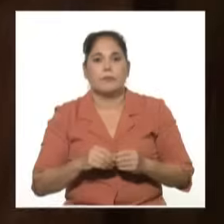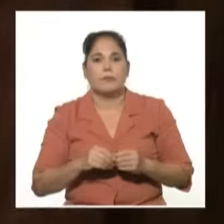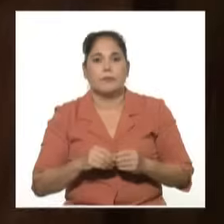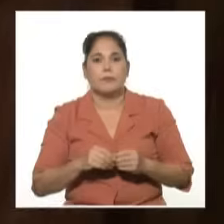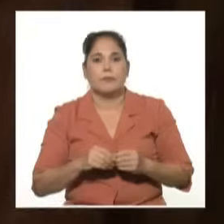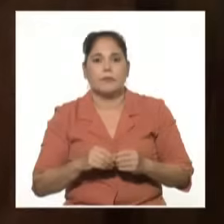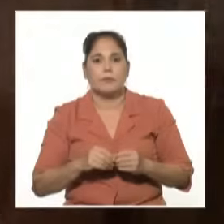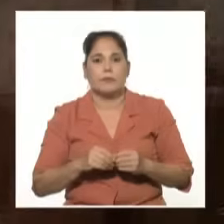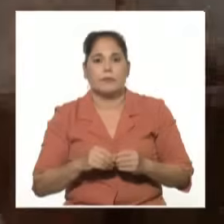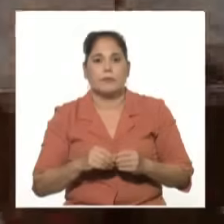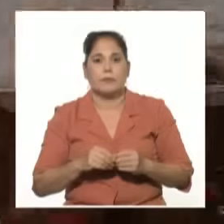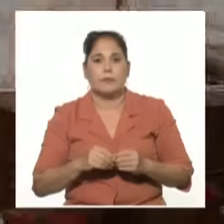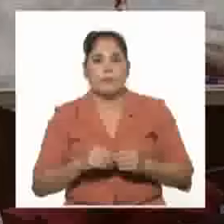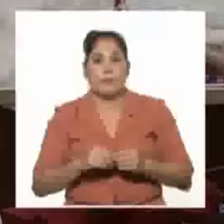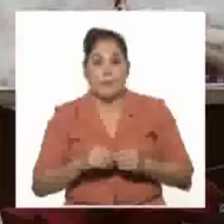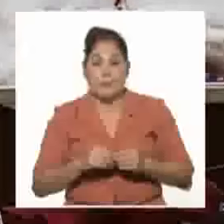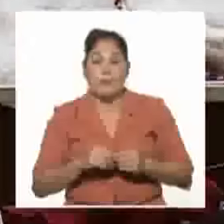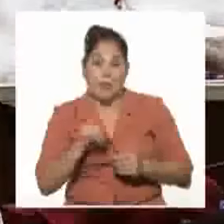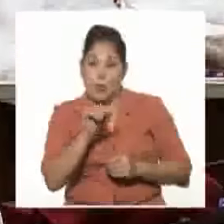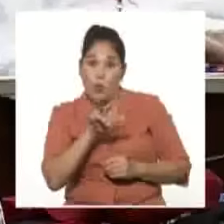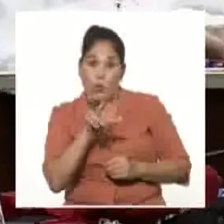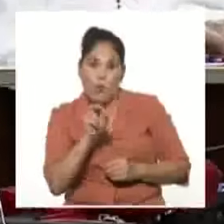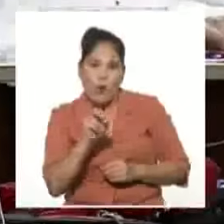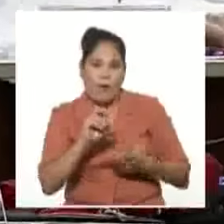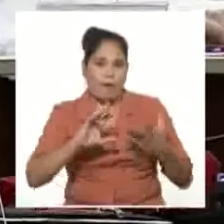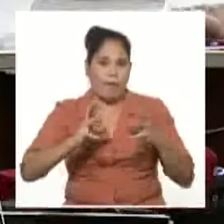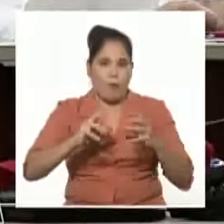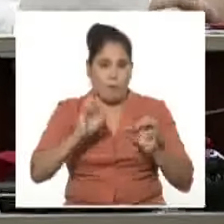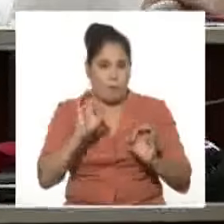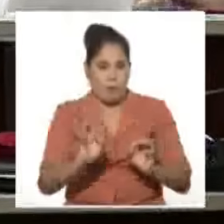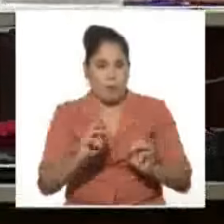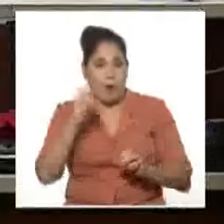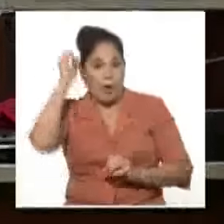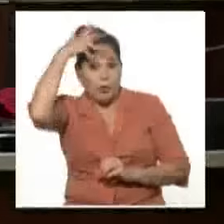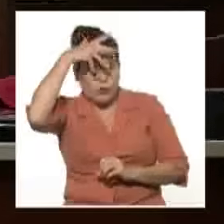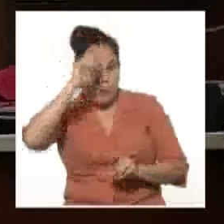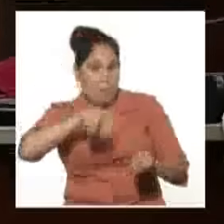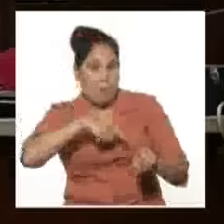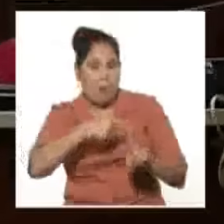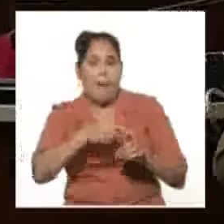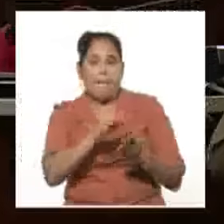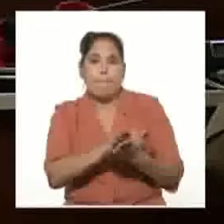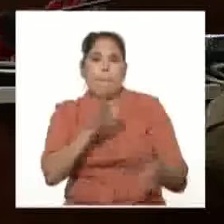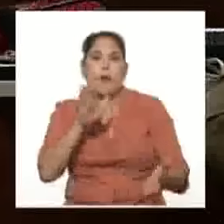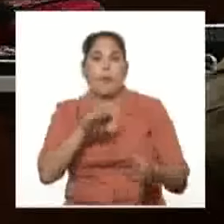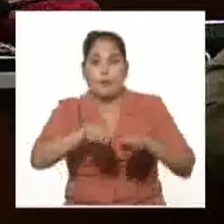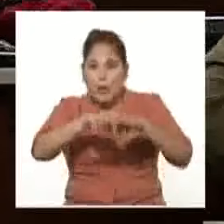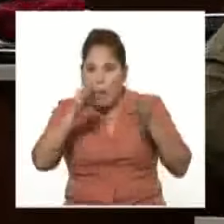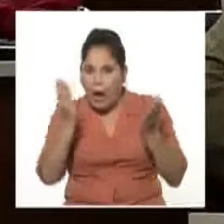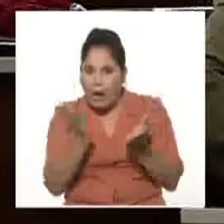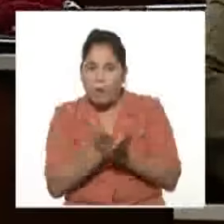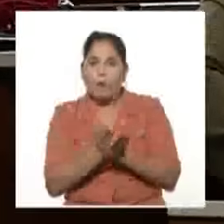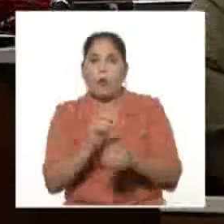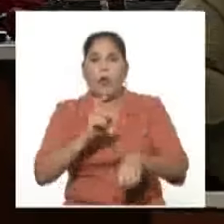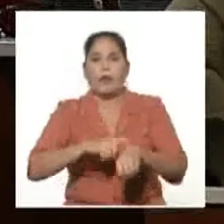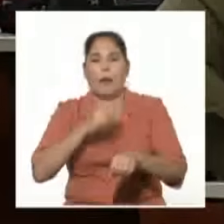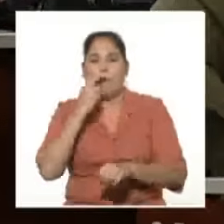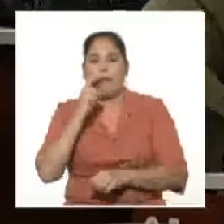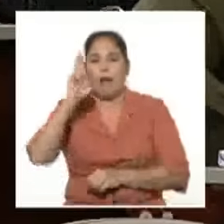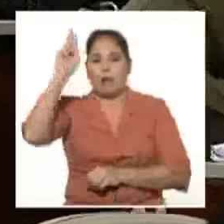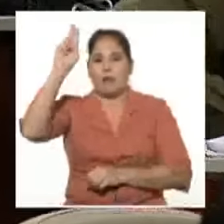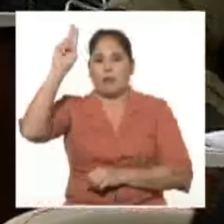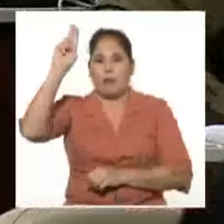el corolario de Roosevelt con un nuevo corolario, el de Trump. Promete devolver al mundo a los oscuros tiempos del fascismo